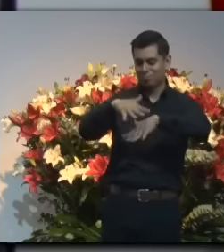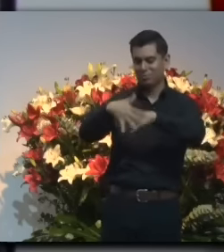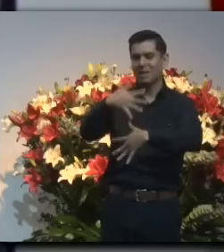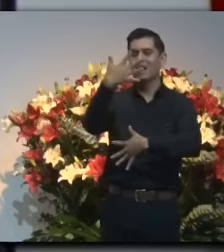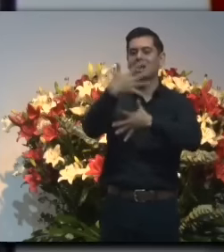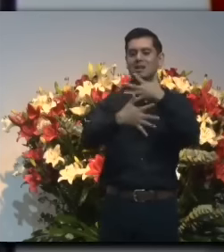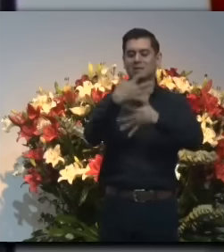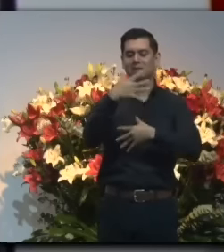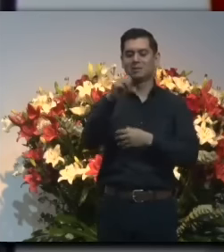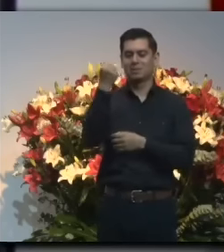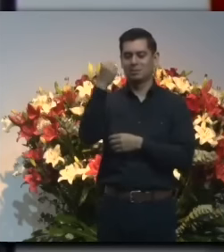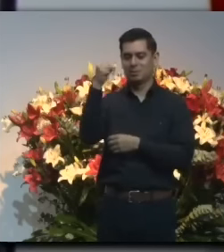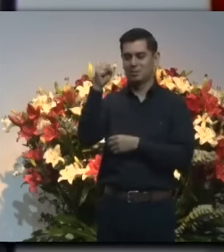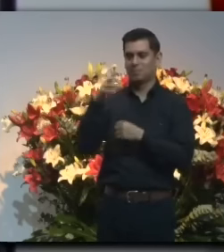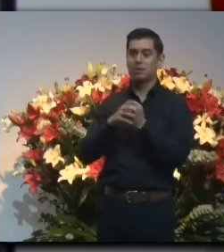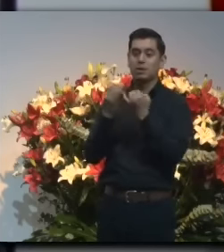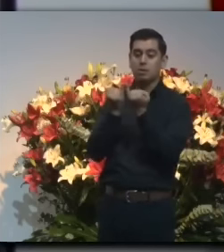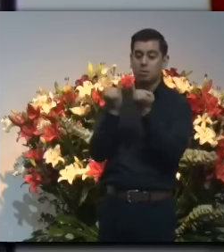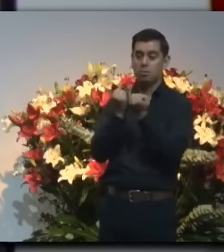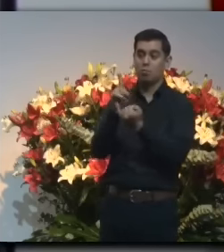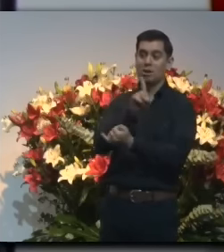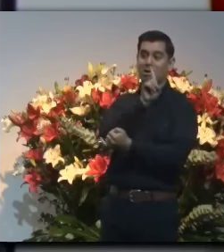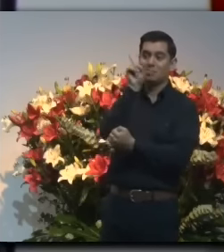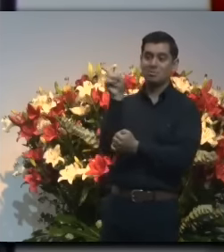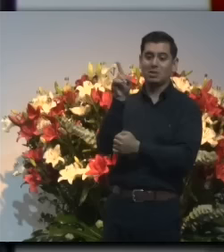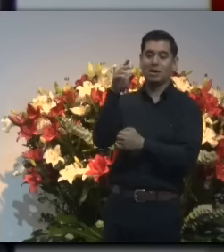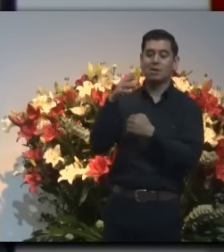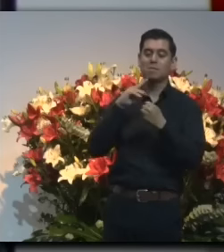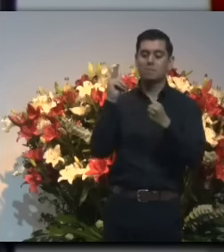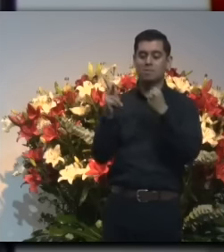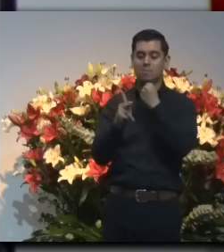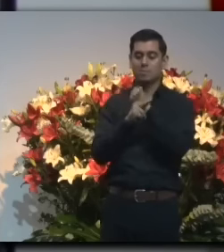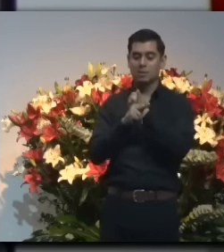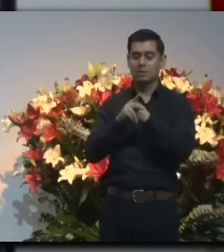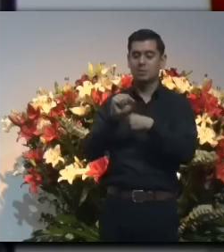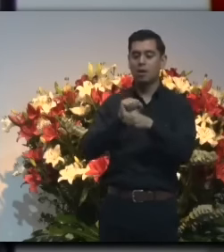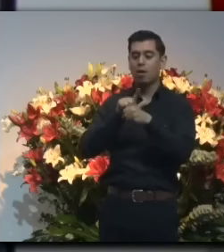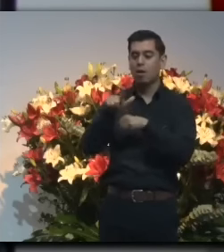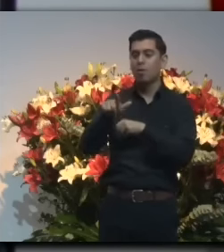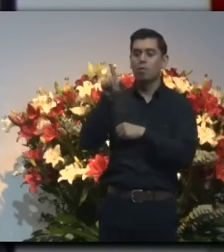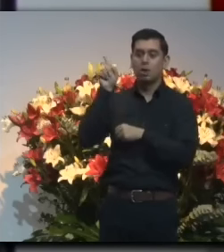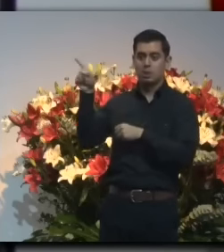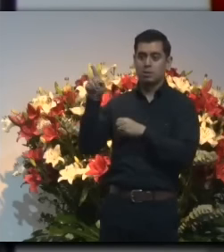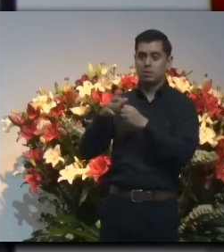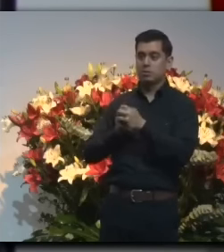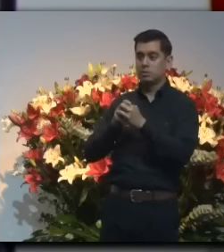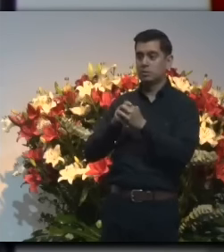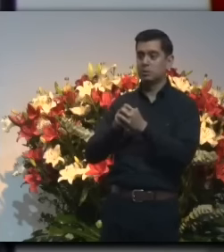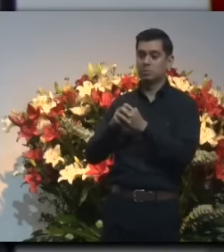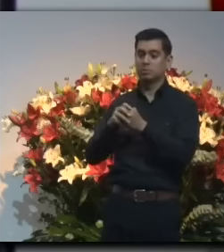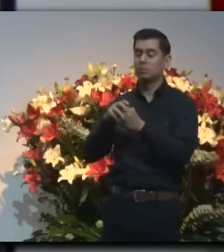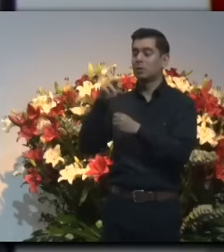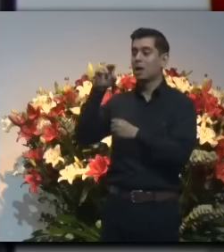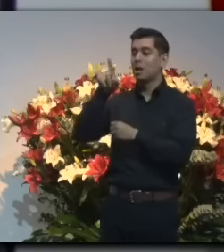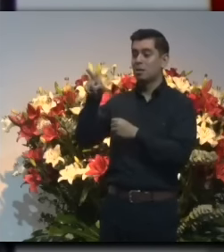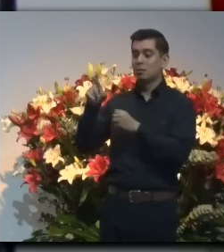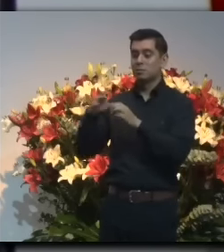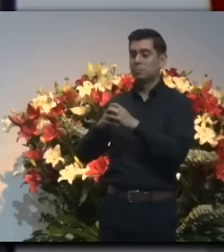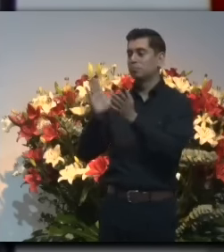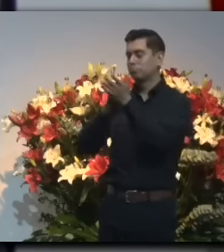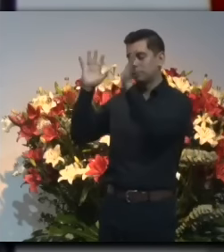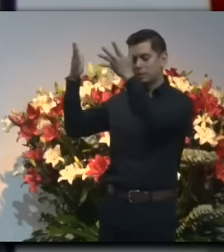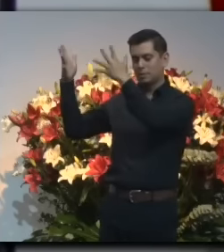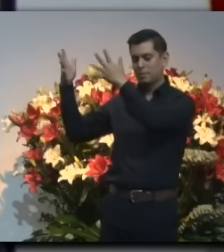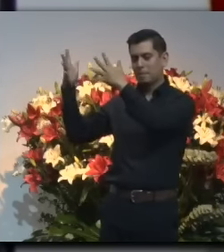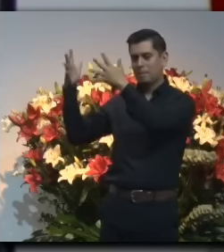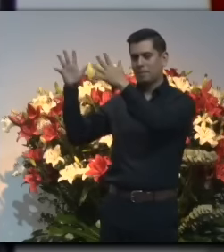a los jesuitas en Nicaragua me parece lamentable. O sea, es un régimen autoritario, lo voy a condenar.